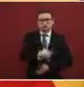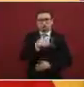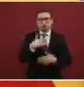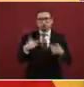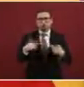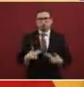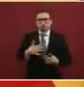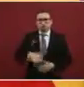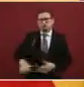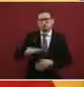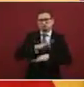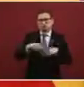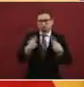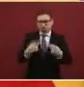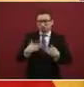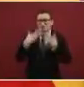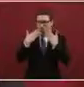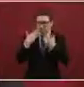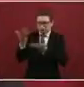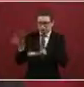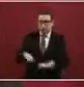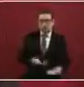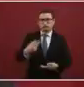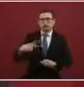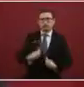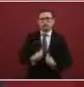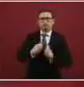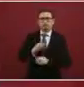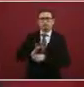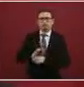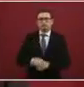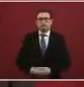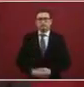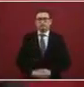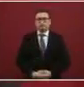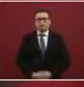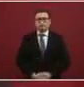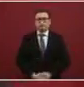que contribuyan a preservar sus vidas. Termino cita.